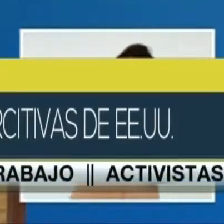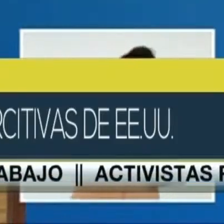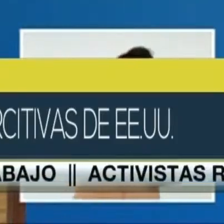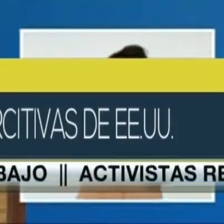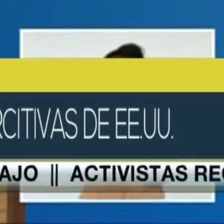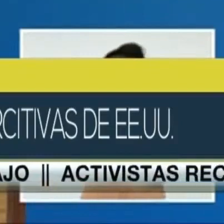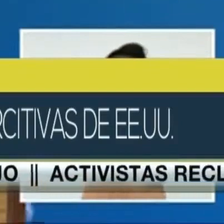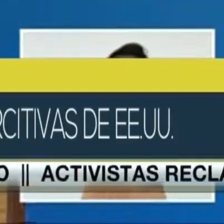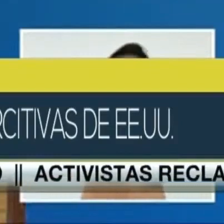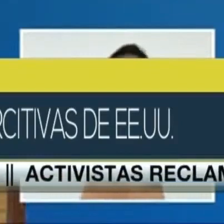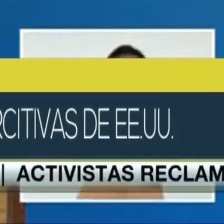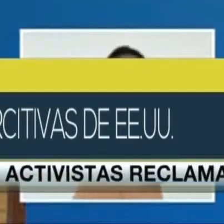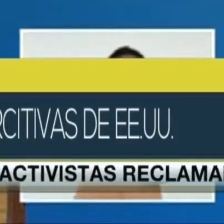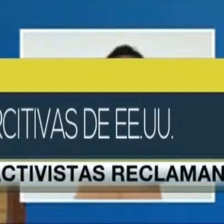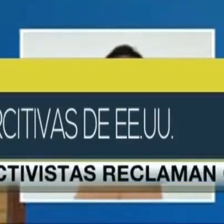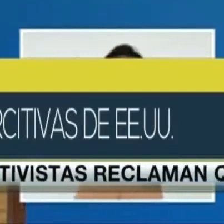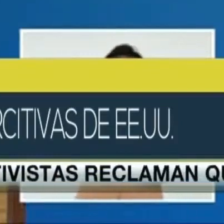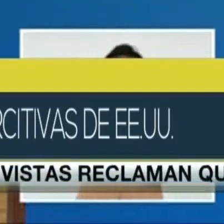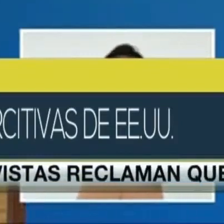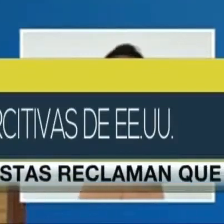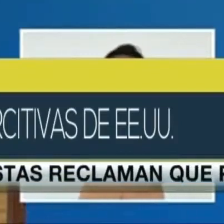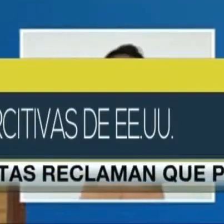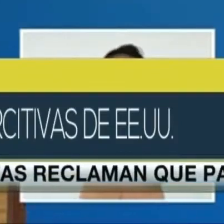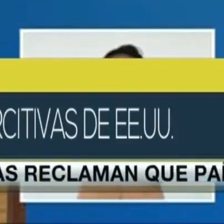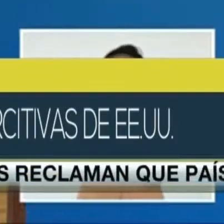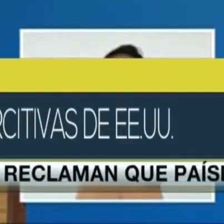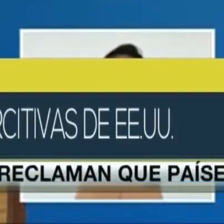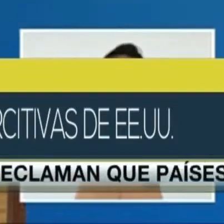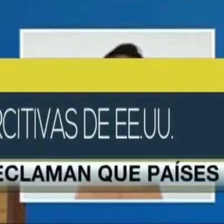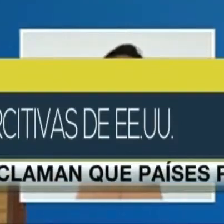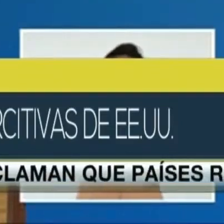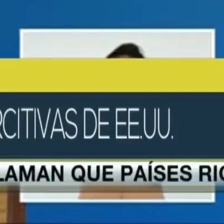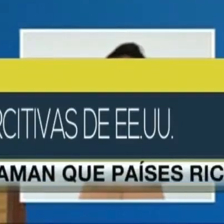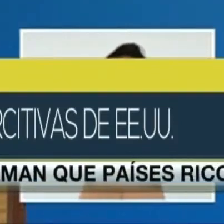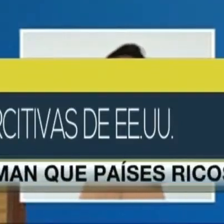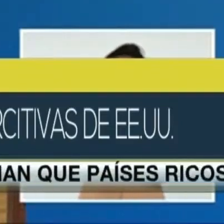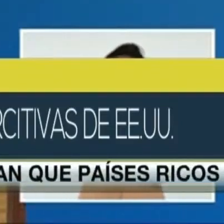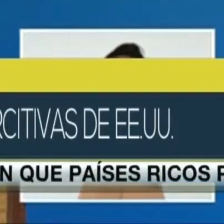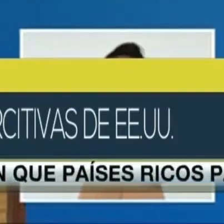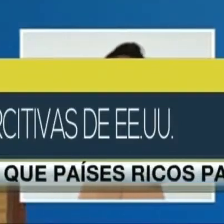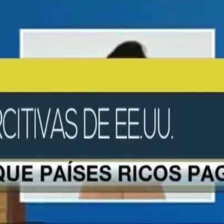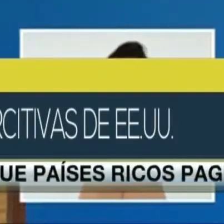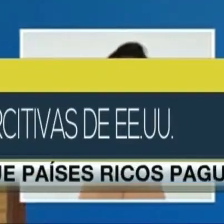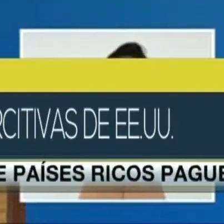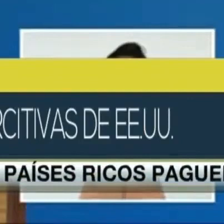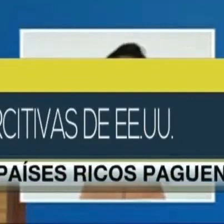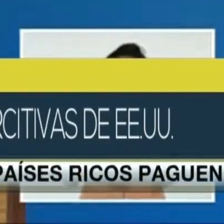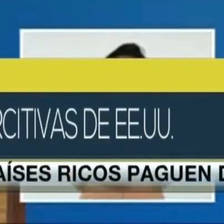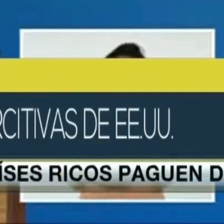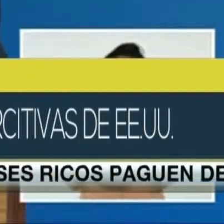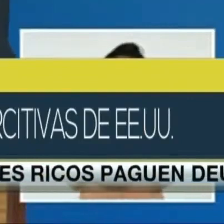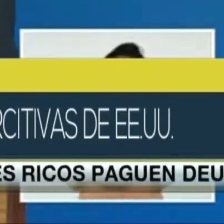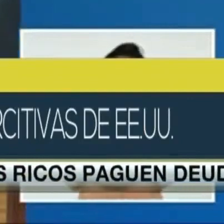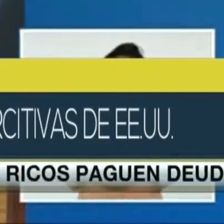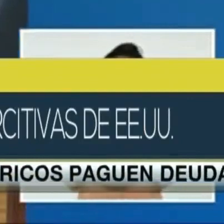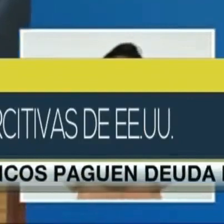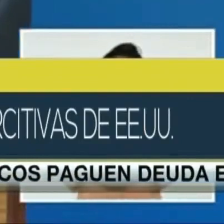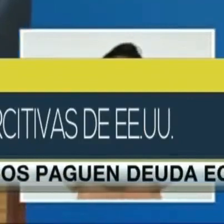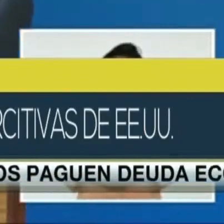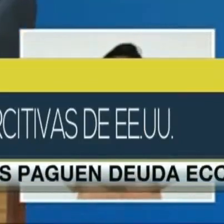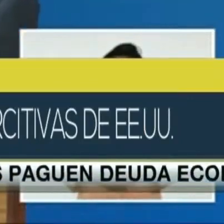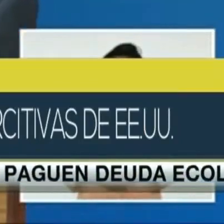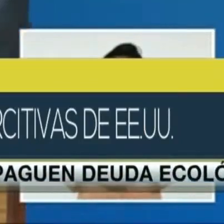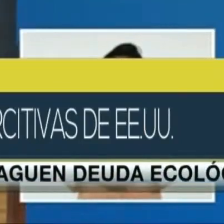violación de derechos que daña la reunificación familiar. Hacer que un cubano